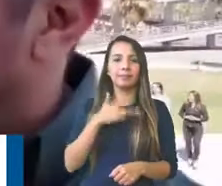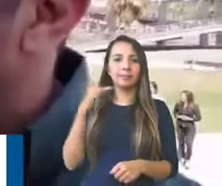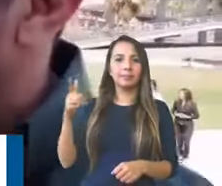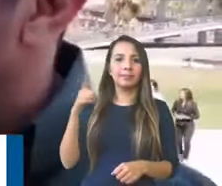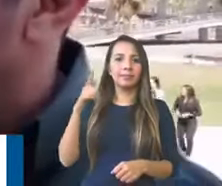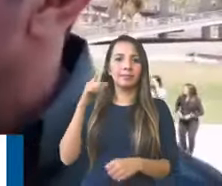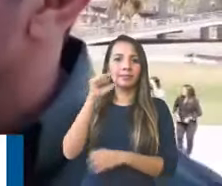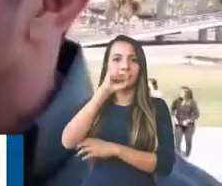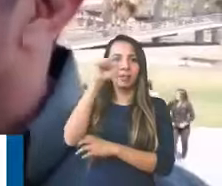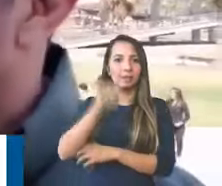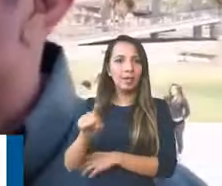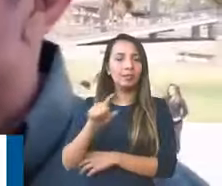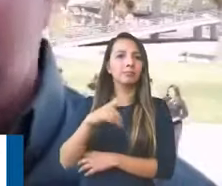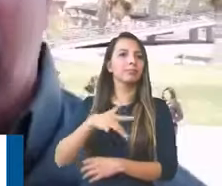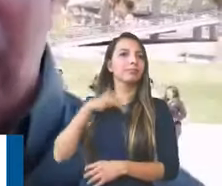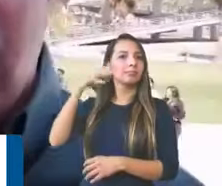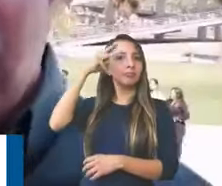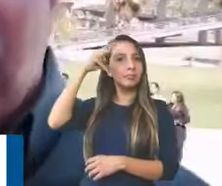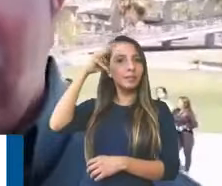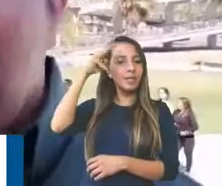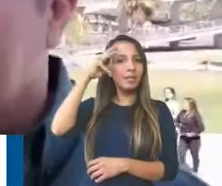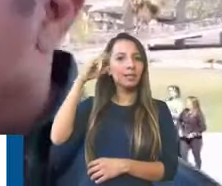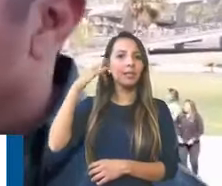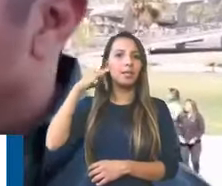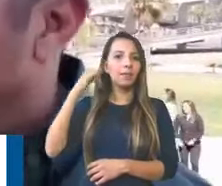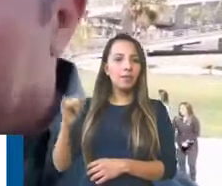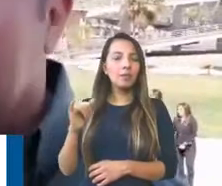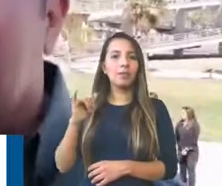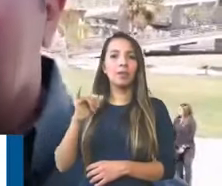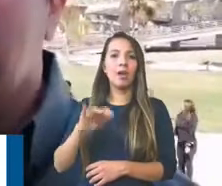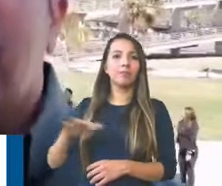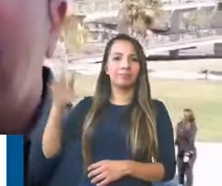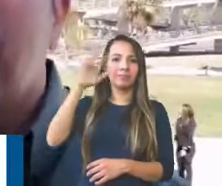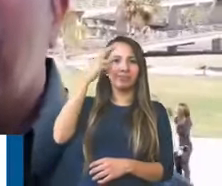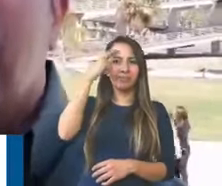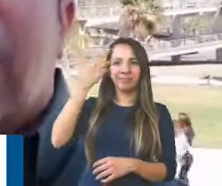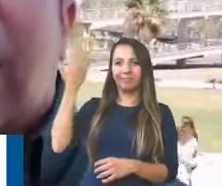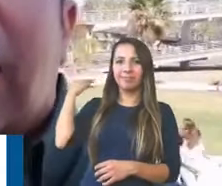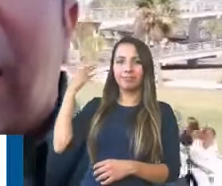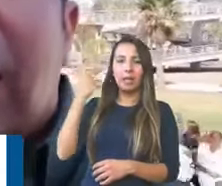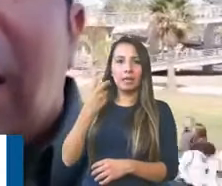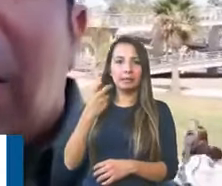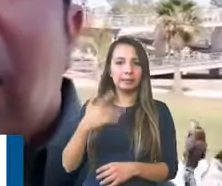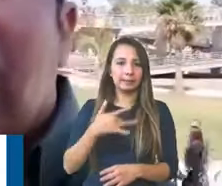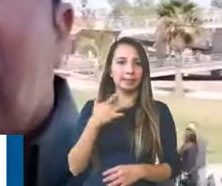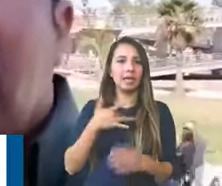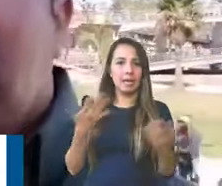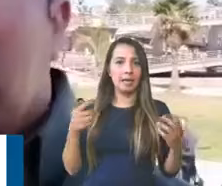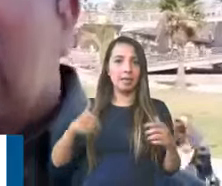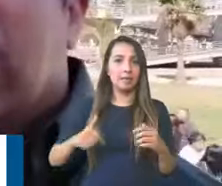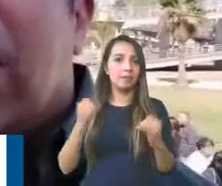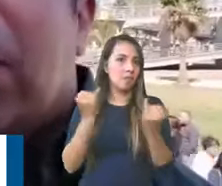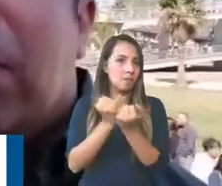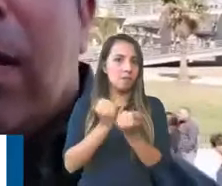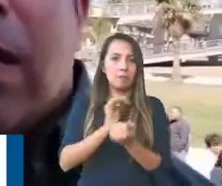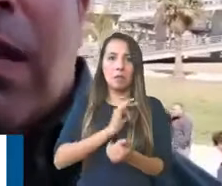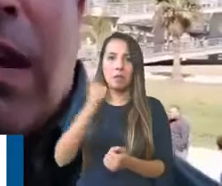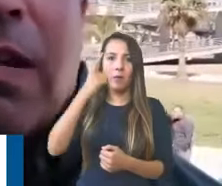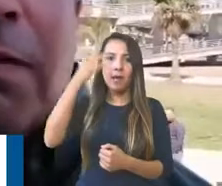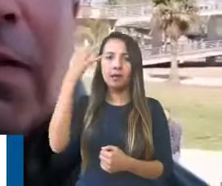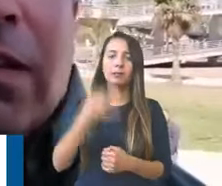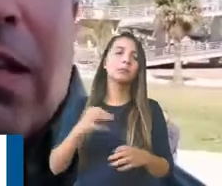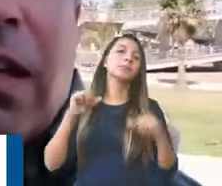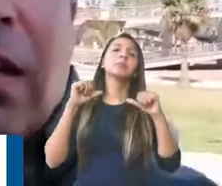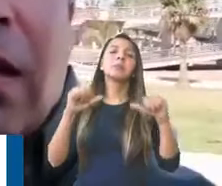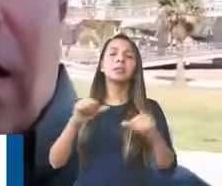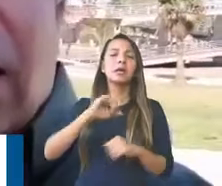se sintió en Mexicali, se sintió en el resto del estado, y estos son avisos, pues, que no estamos exentos en ese sentido